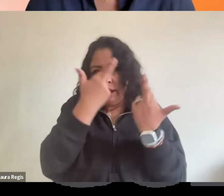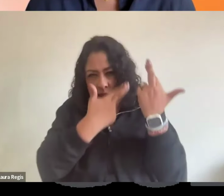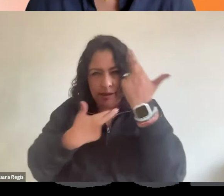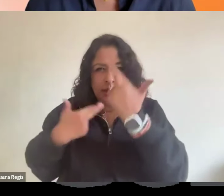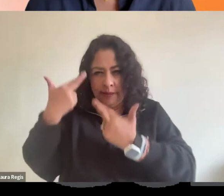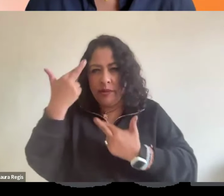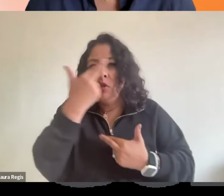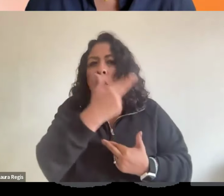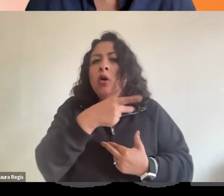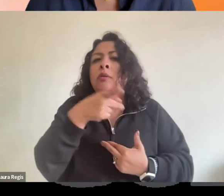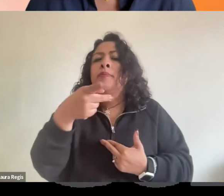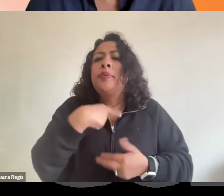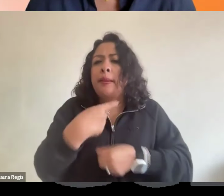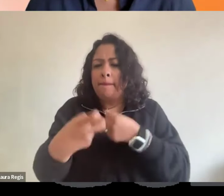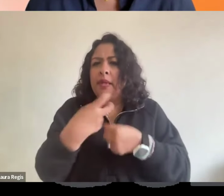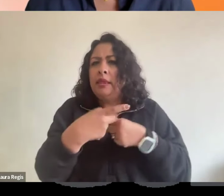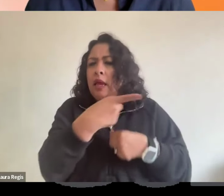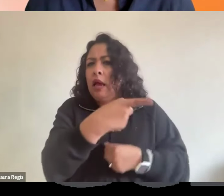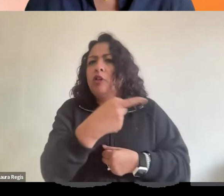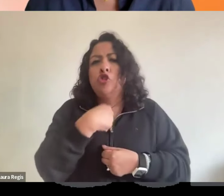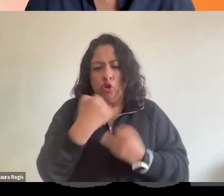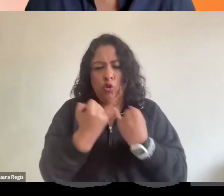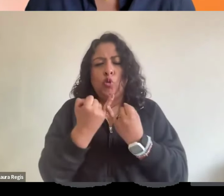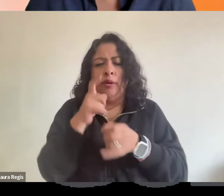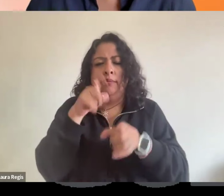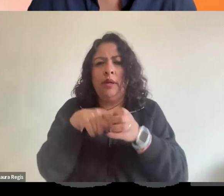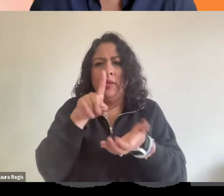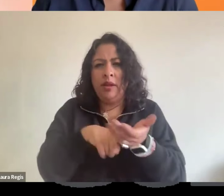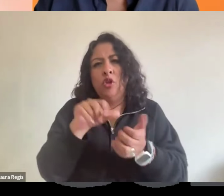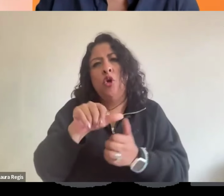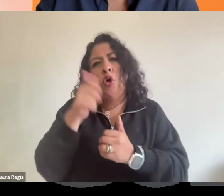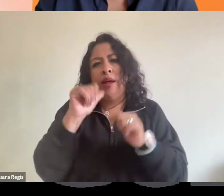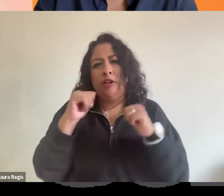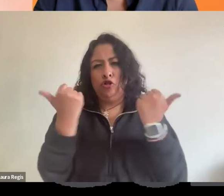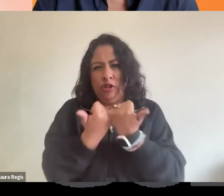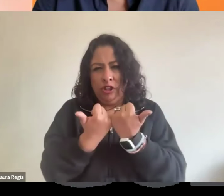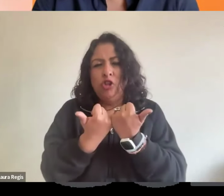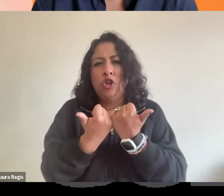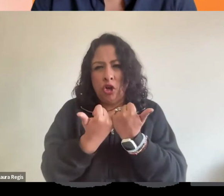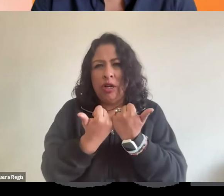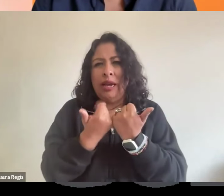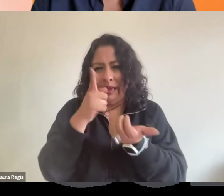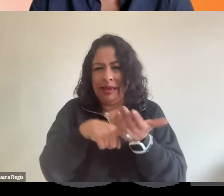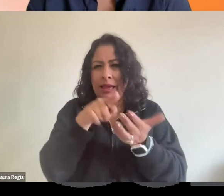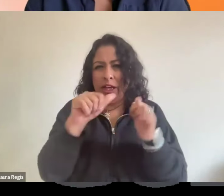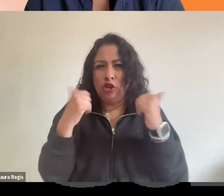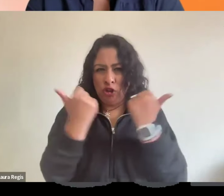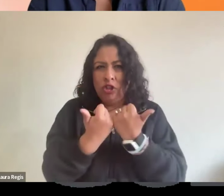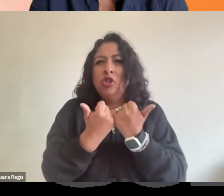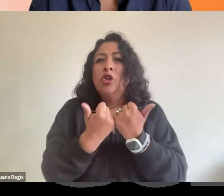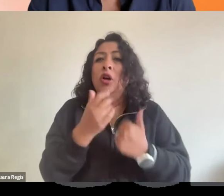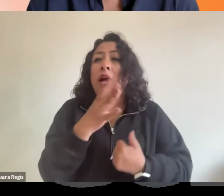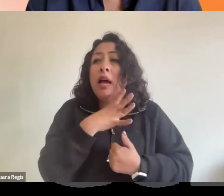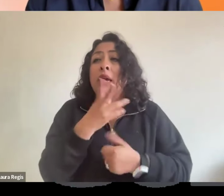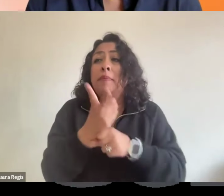hecho, nos invitaron, yo también pertenezco a otras asociaciones. En esas asociaciones